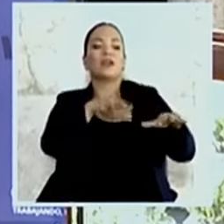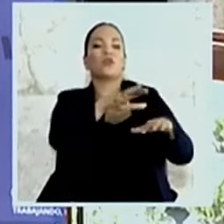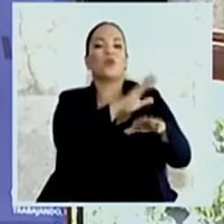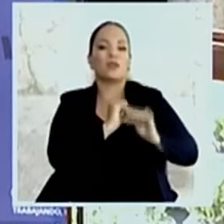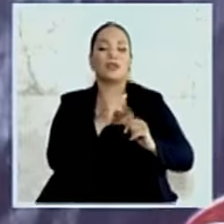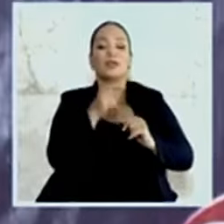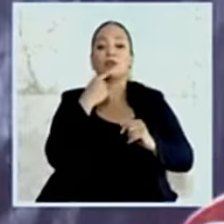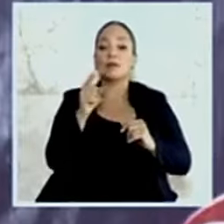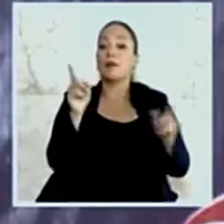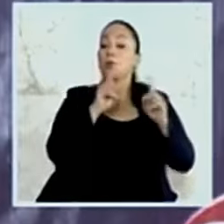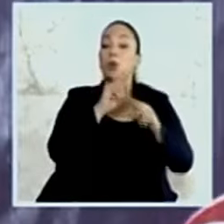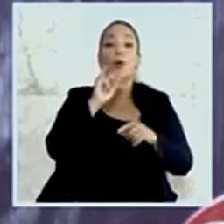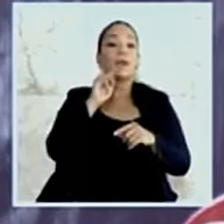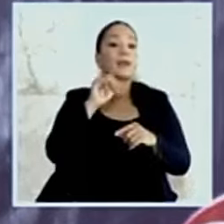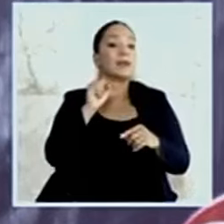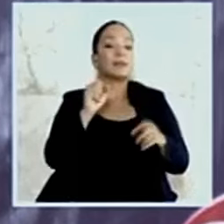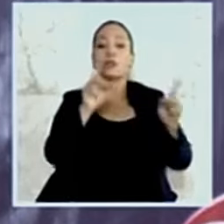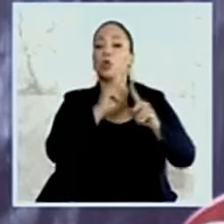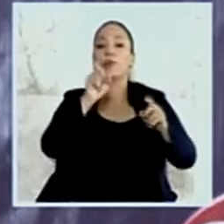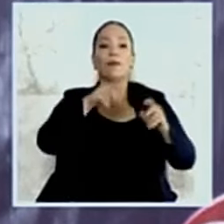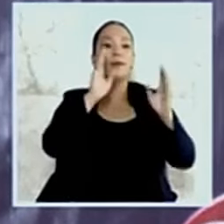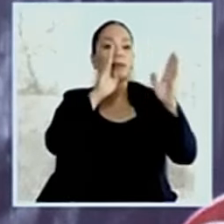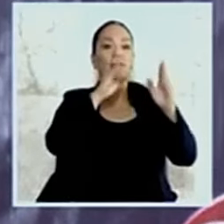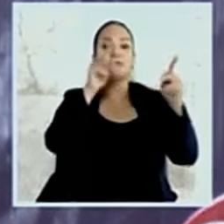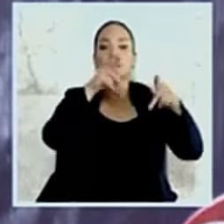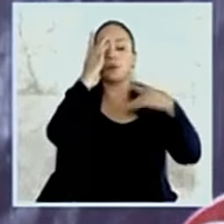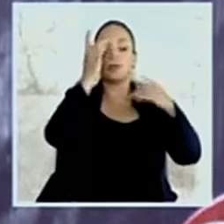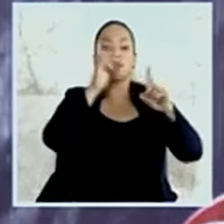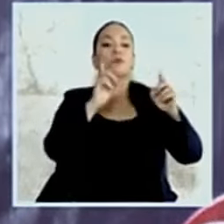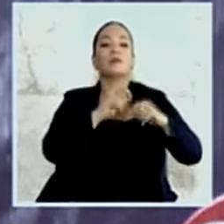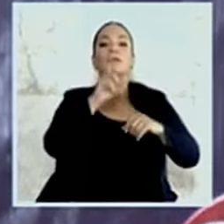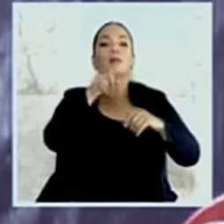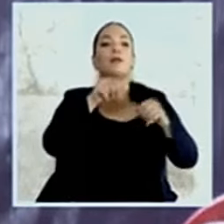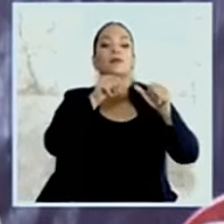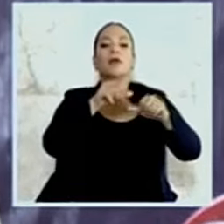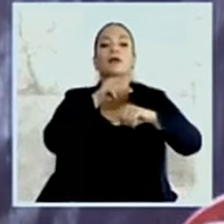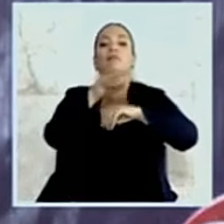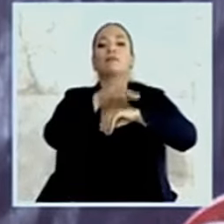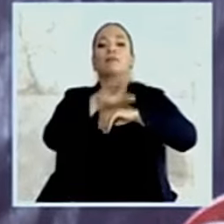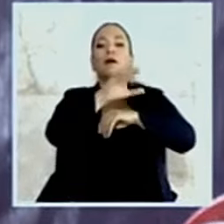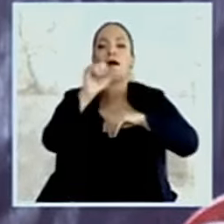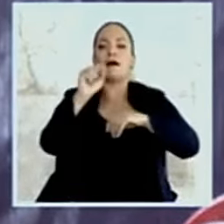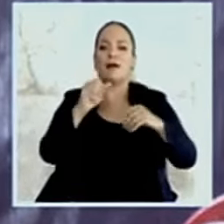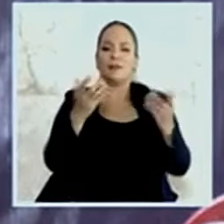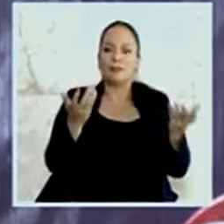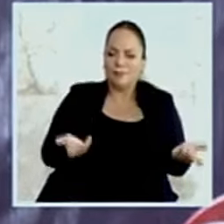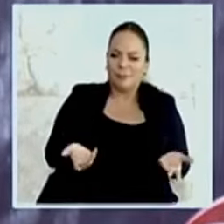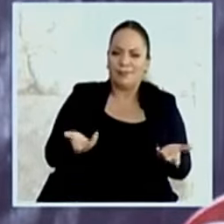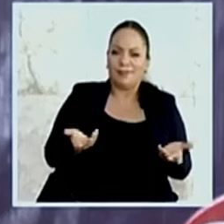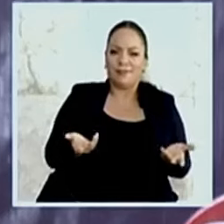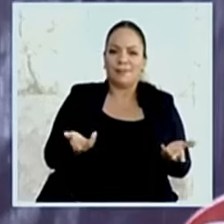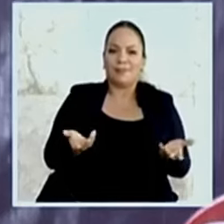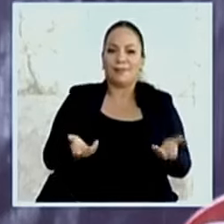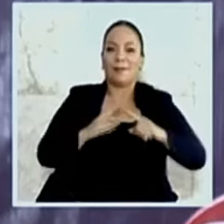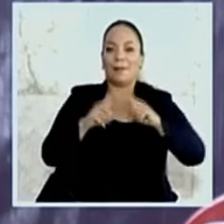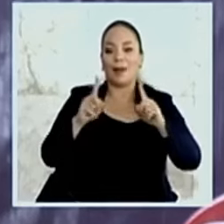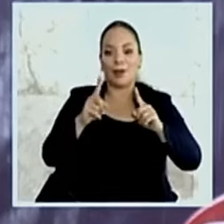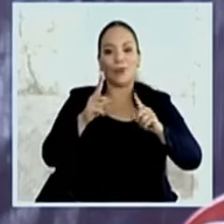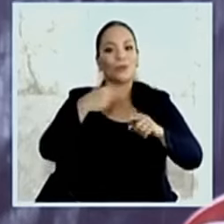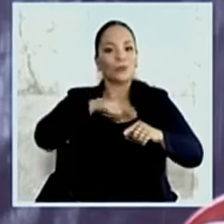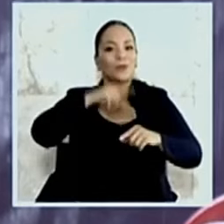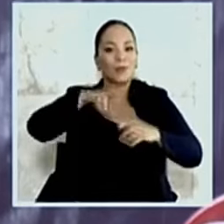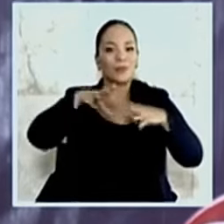sido una mayoría de gente que ha trabajado. Teníamos algunos mandos medios en algunos sectores que en realidad decían que el INS